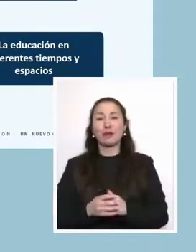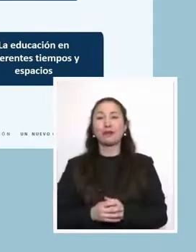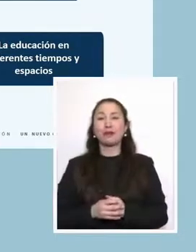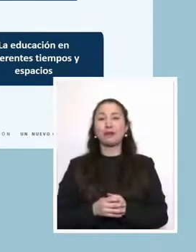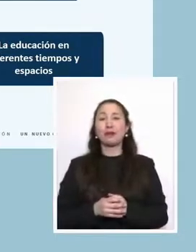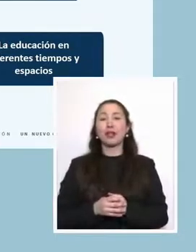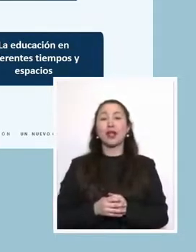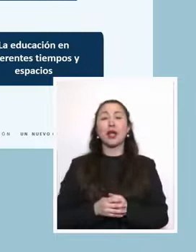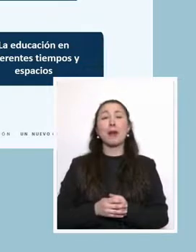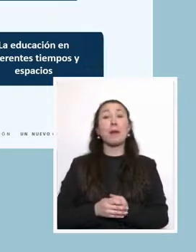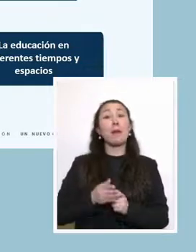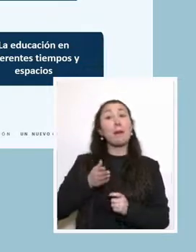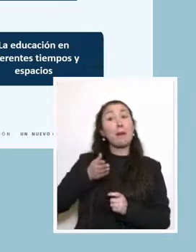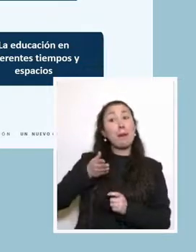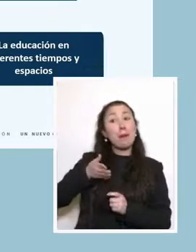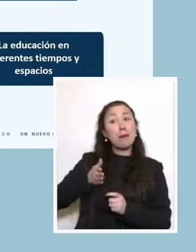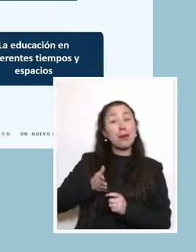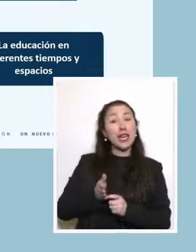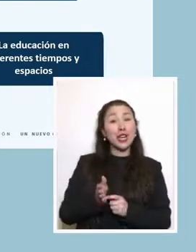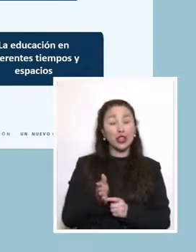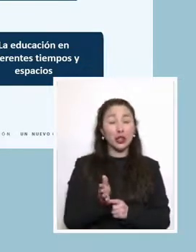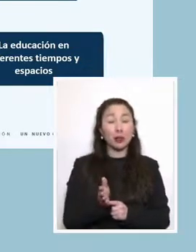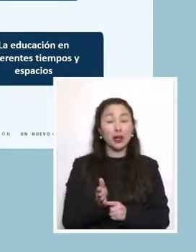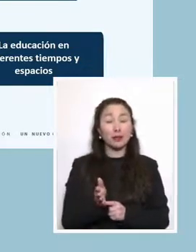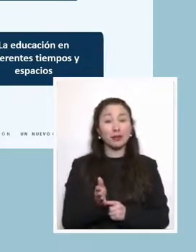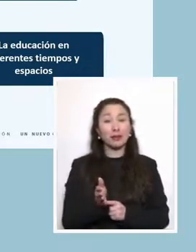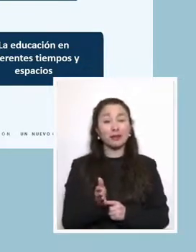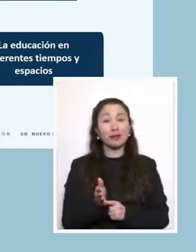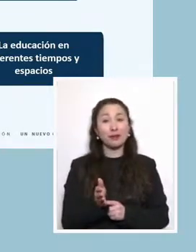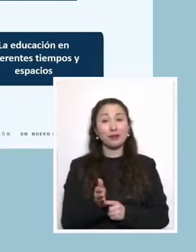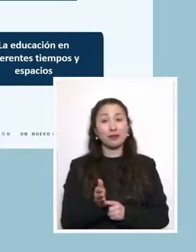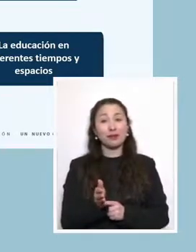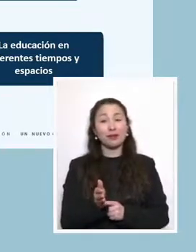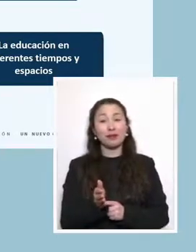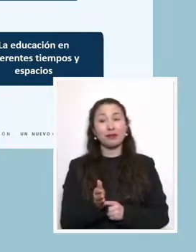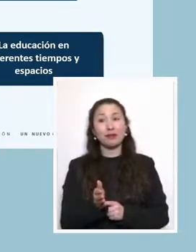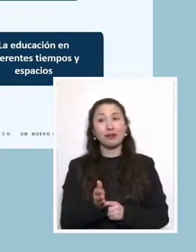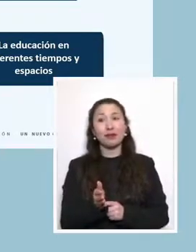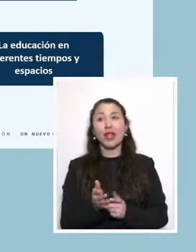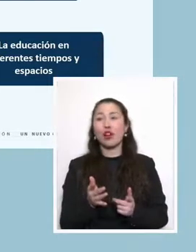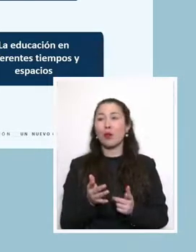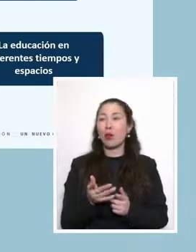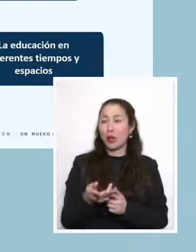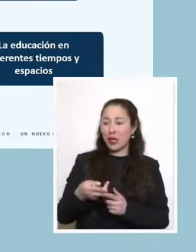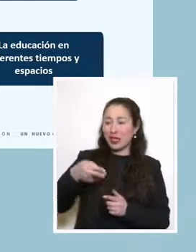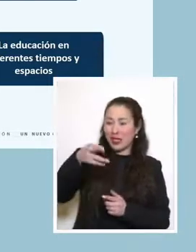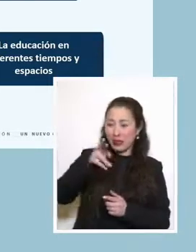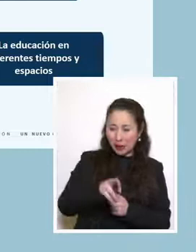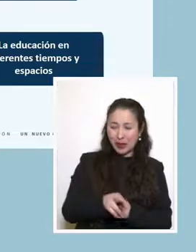a pesar de la urgencia de actuar que enfatiza